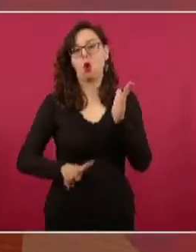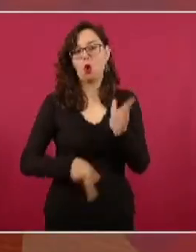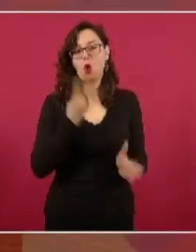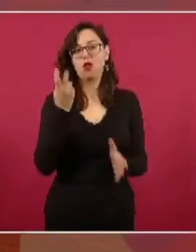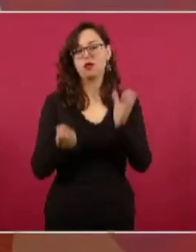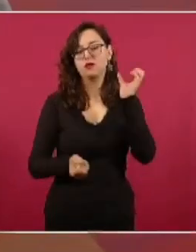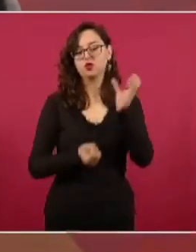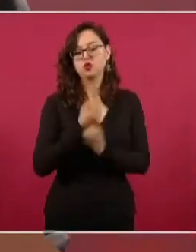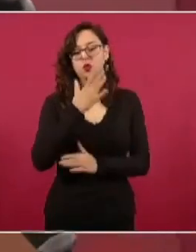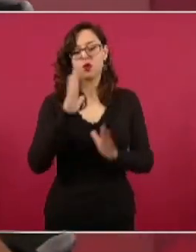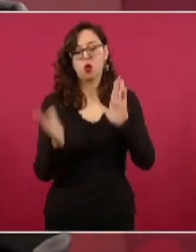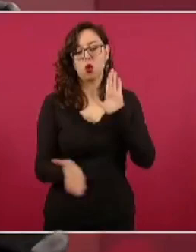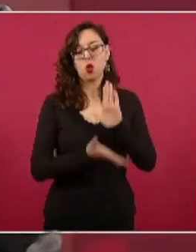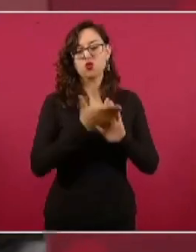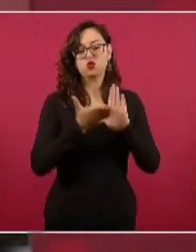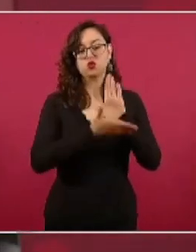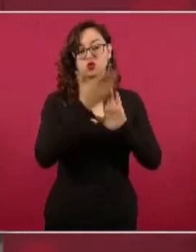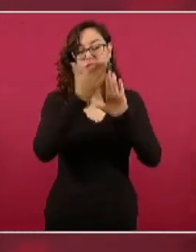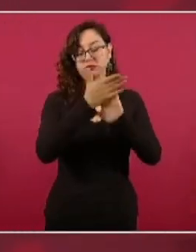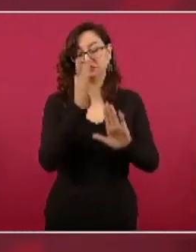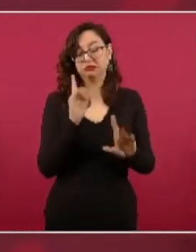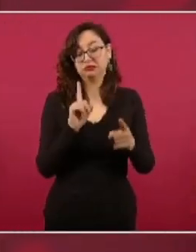Yo